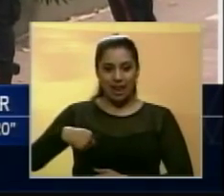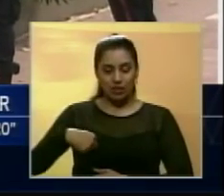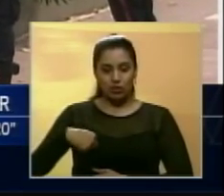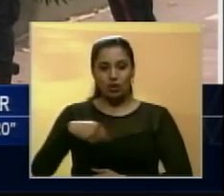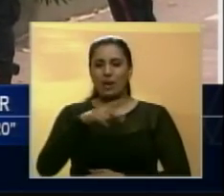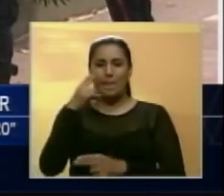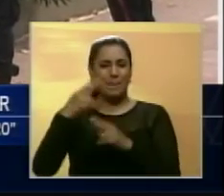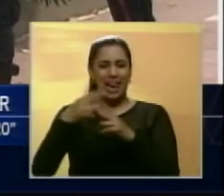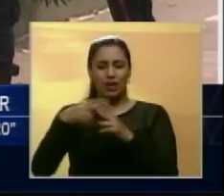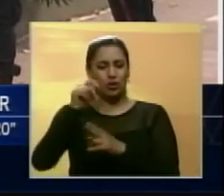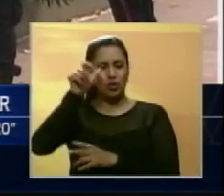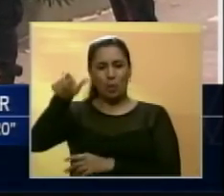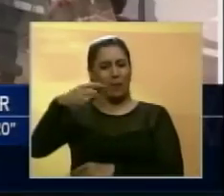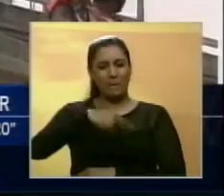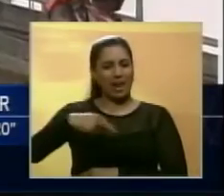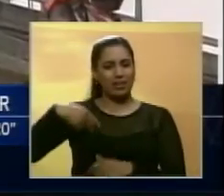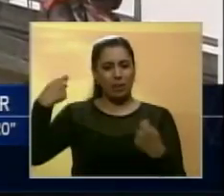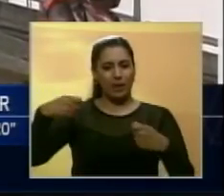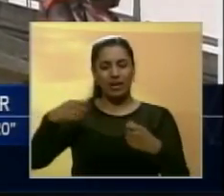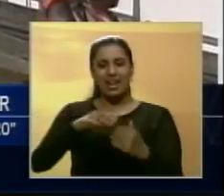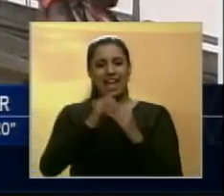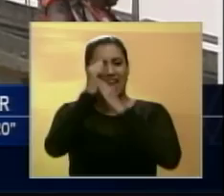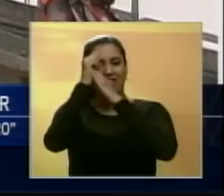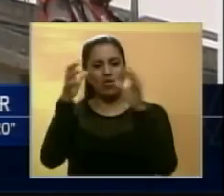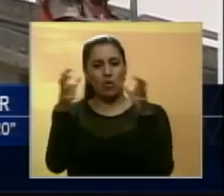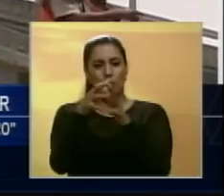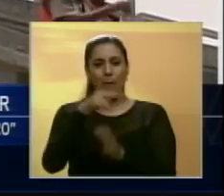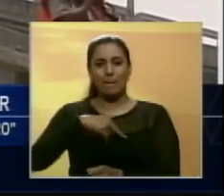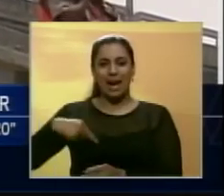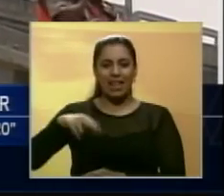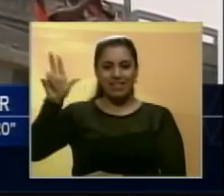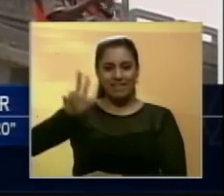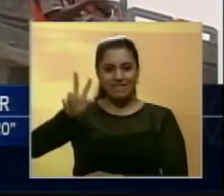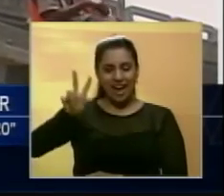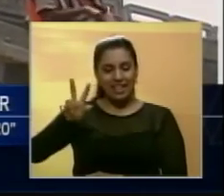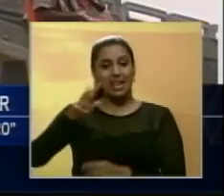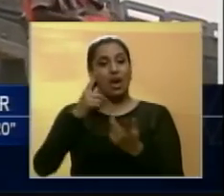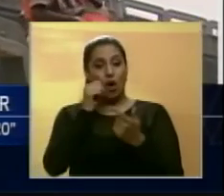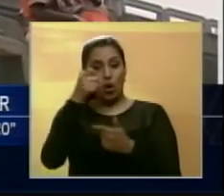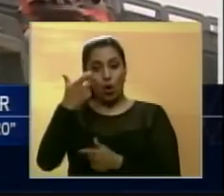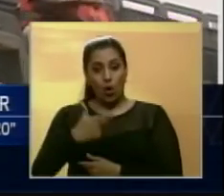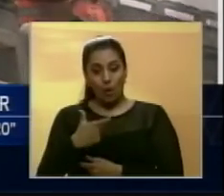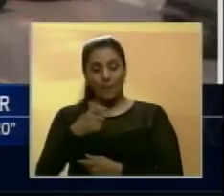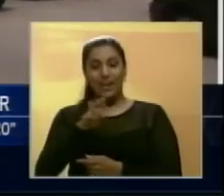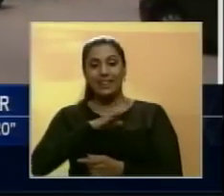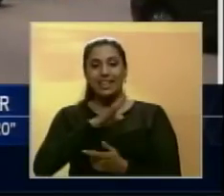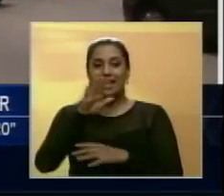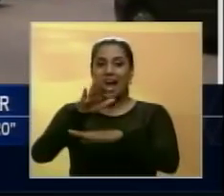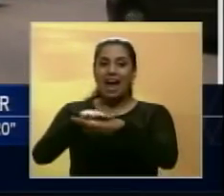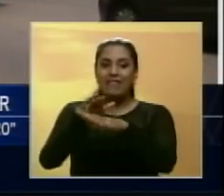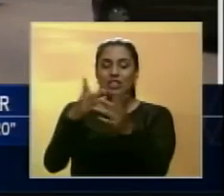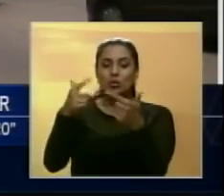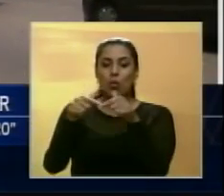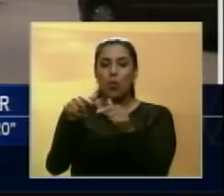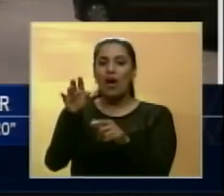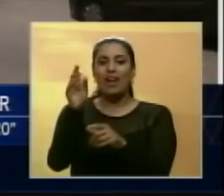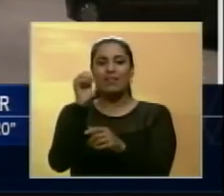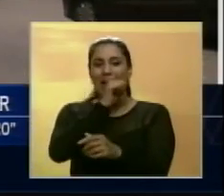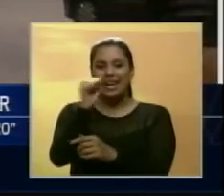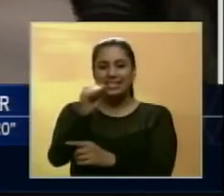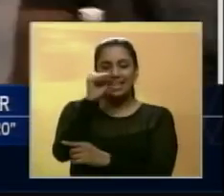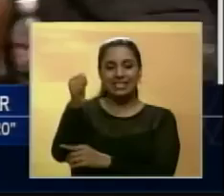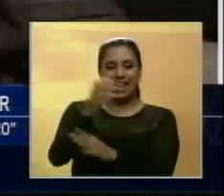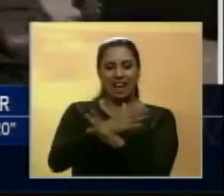Zamuro, un peligroso delincuente, líder de una banda que opera en este sector del Valle. Este sujeto estaba solicitado por el delito de